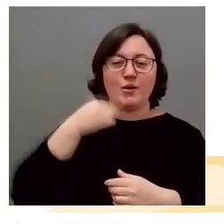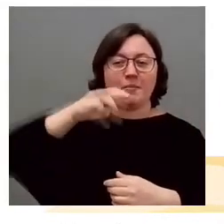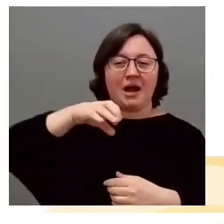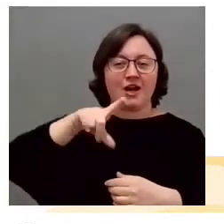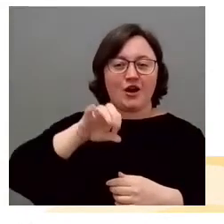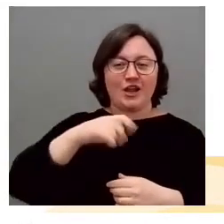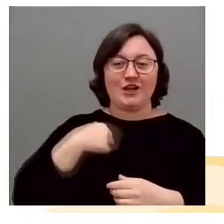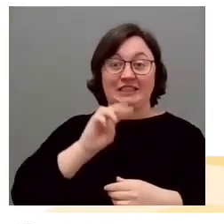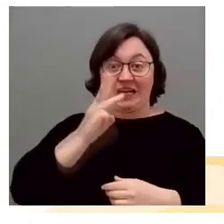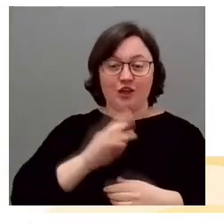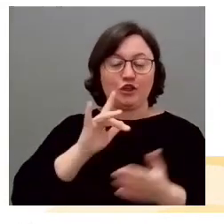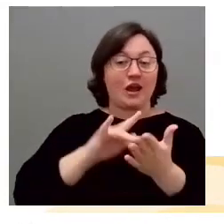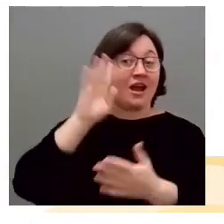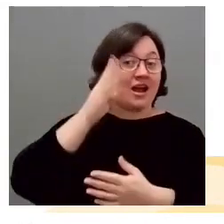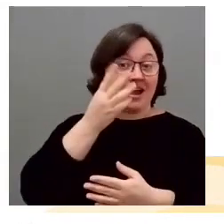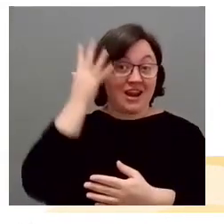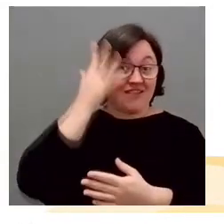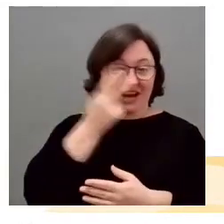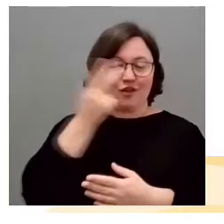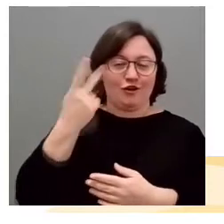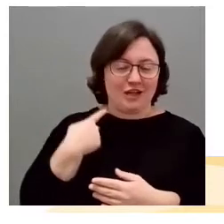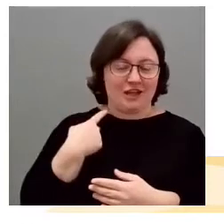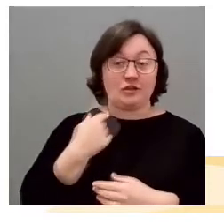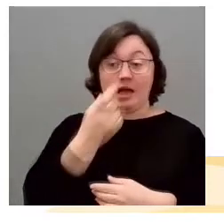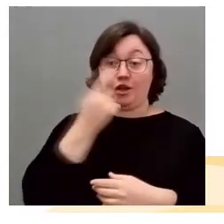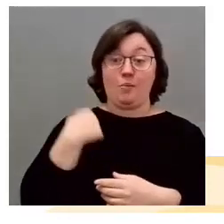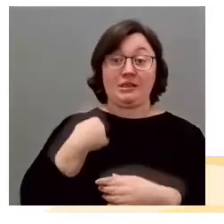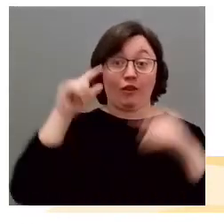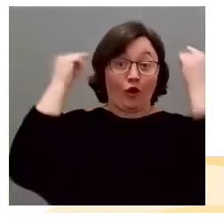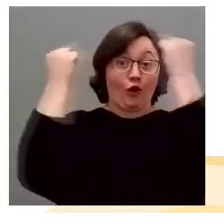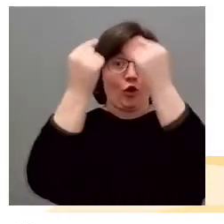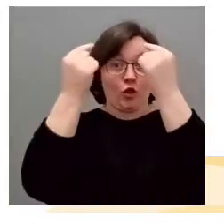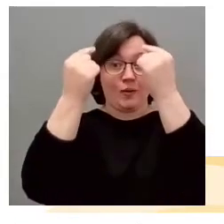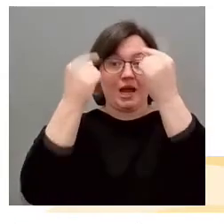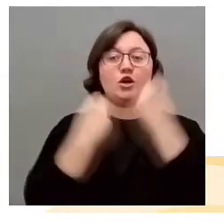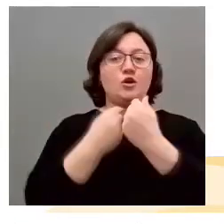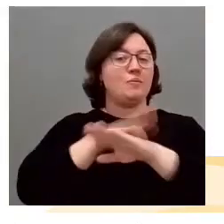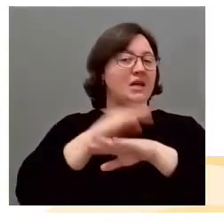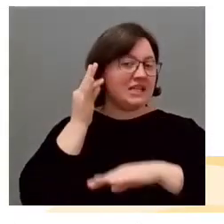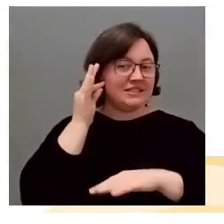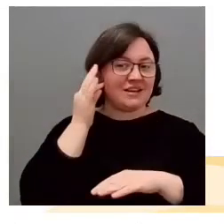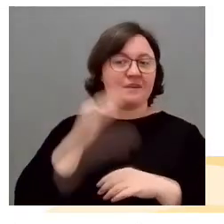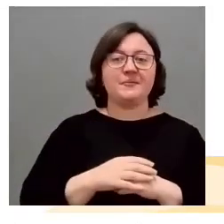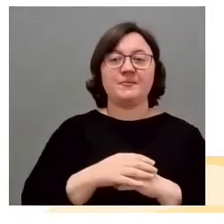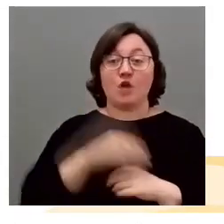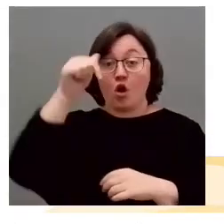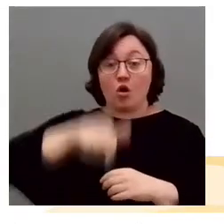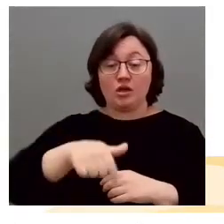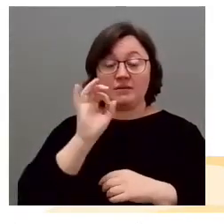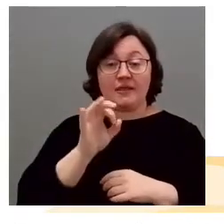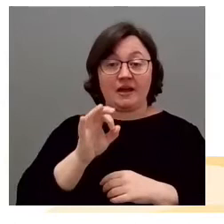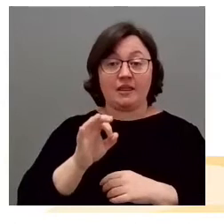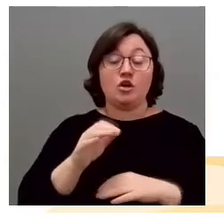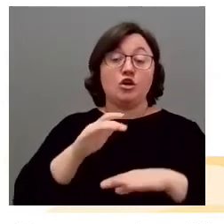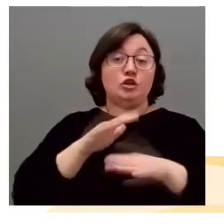3, estuve en Navarra, estuve hace 2 años. El año pasado estuvimos en Córdoba con la ministra. Y bueno, pues hoy es verdad que tengo que